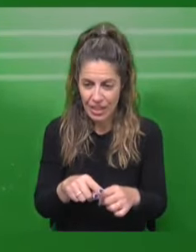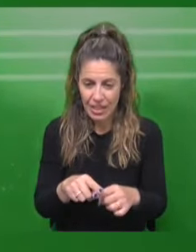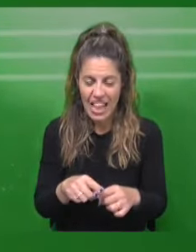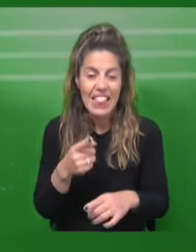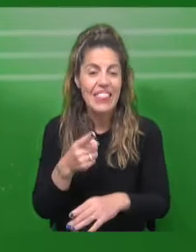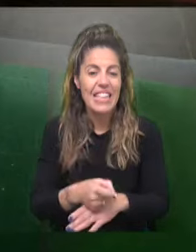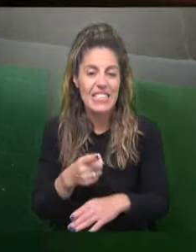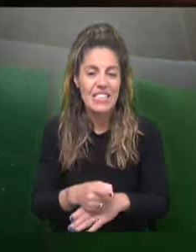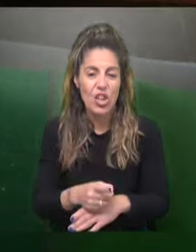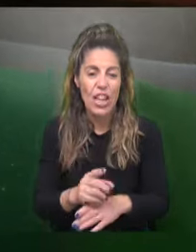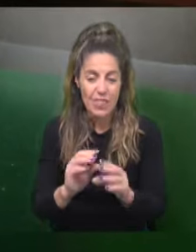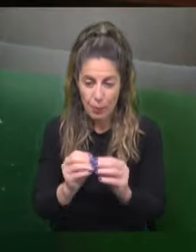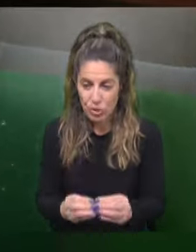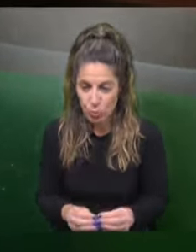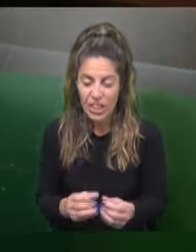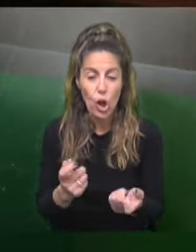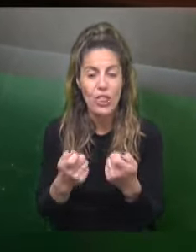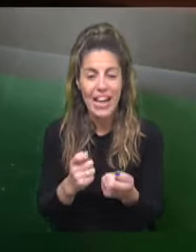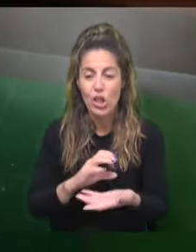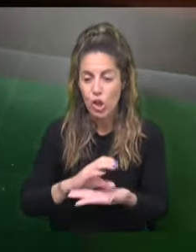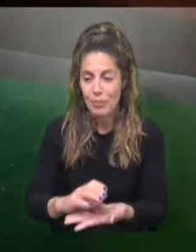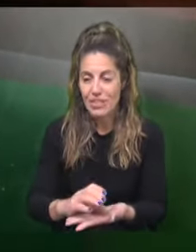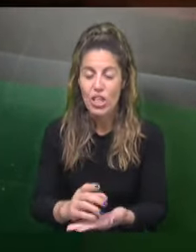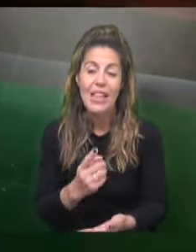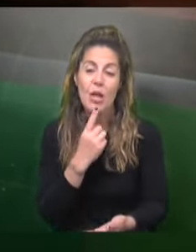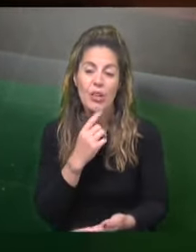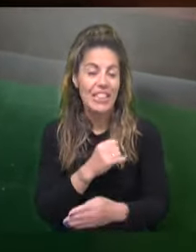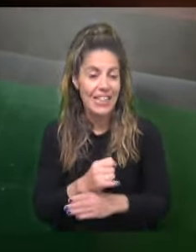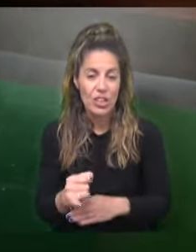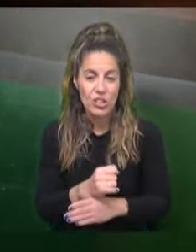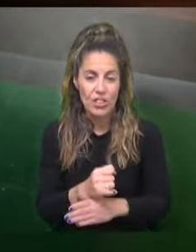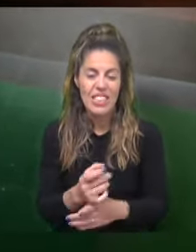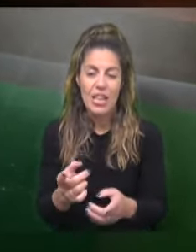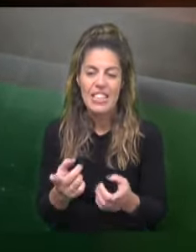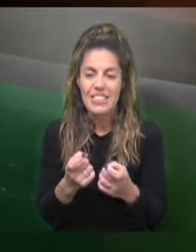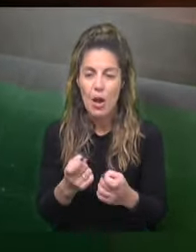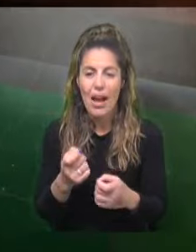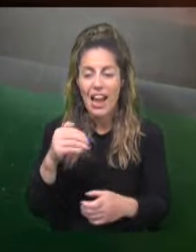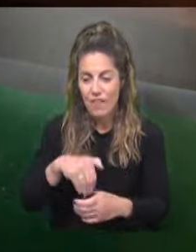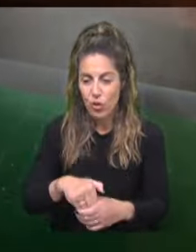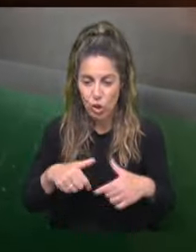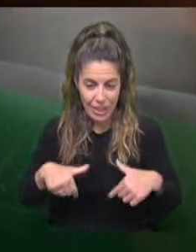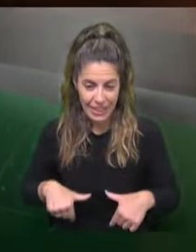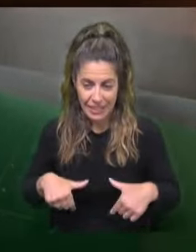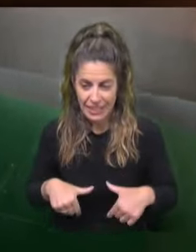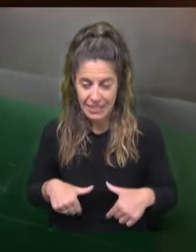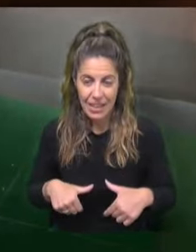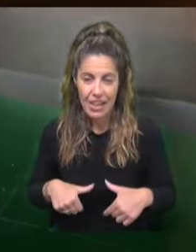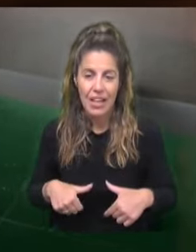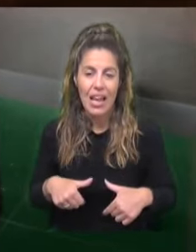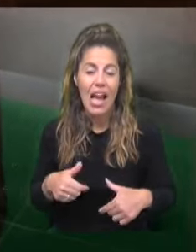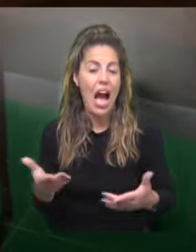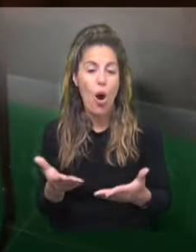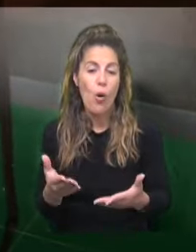decisiones de presupuesto de gasto de inversiones y de política institucional se precisaba el voto conforme de la intendencia claro eso